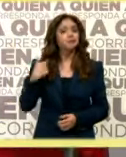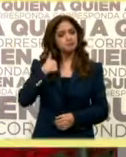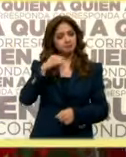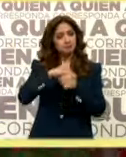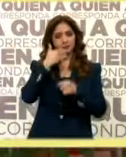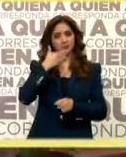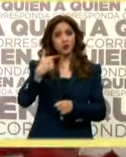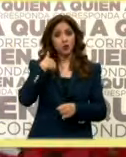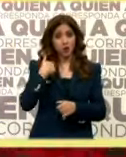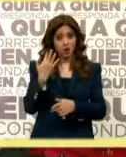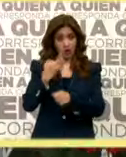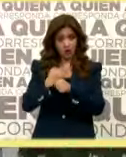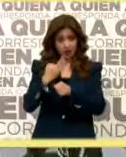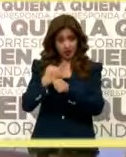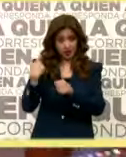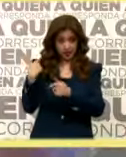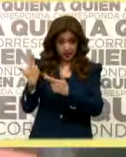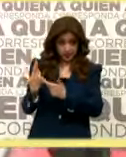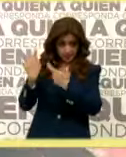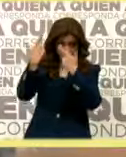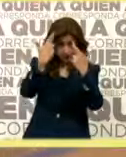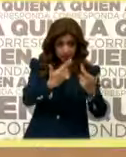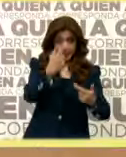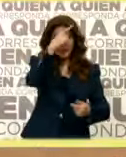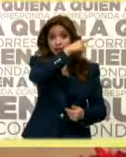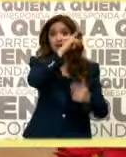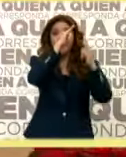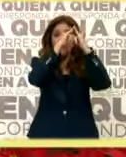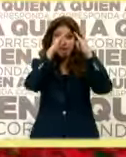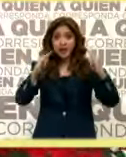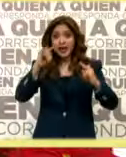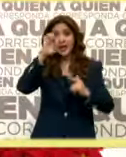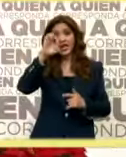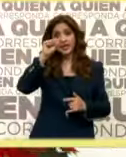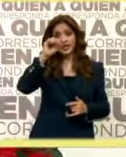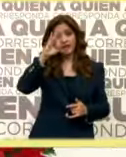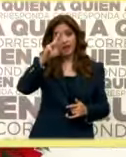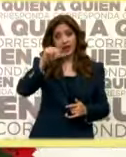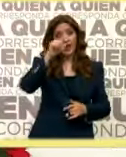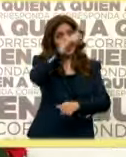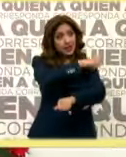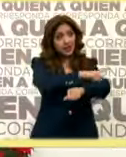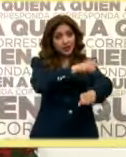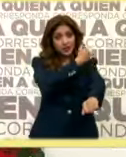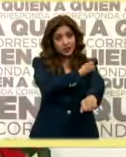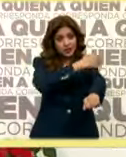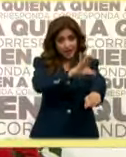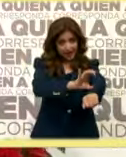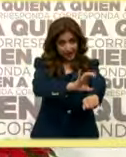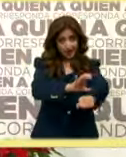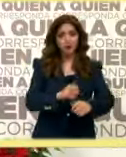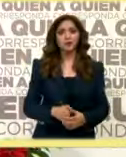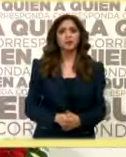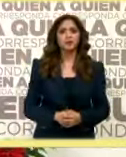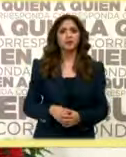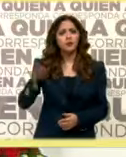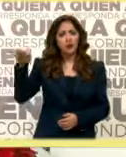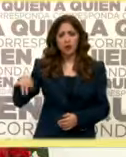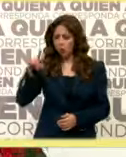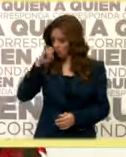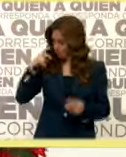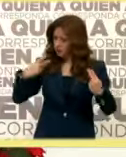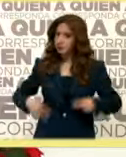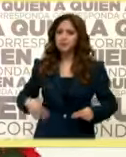traigo un regalito que traje de la feria de la esfera en la delegación Iztacalco. Ya ve que qué guapa vienes hoy, ¿eh?